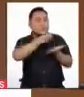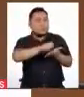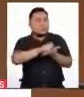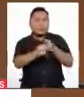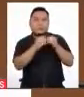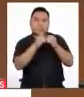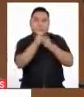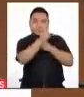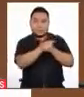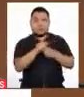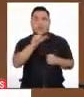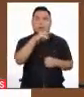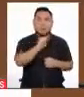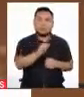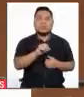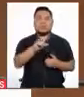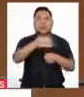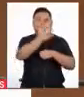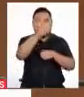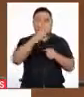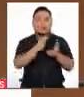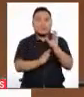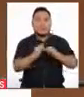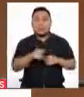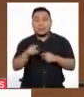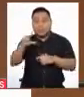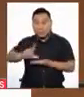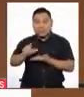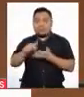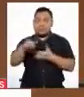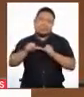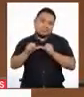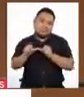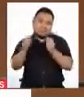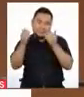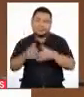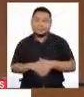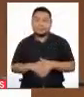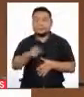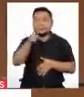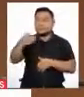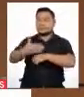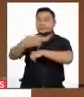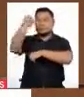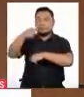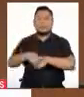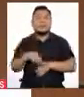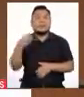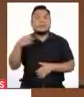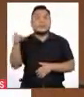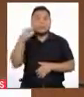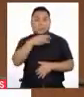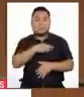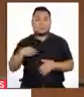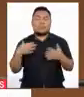región de Anca. En Lima, obviamente, estamos aquí permanentemente viendo. Ica, ha estado el día martes el